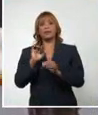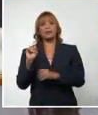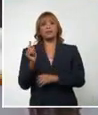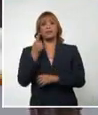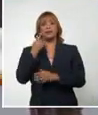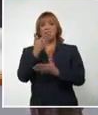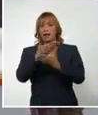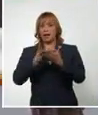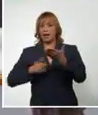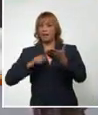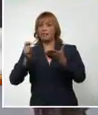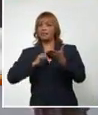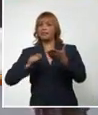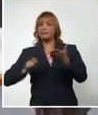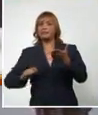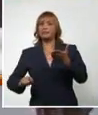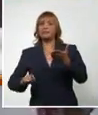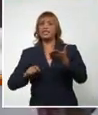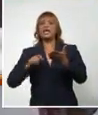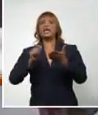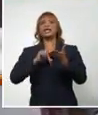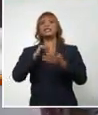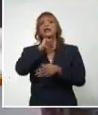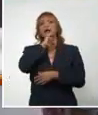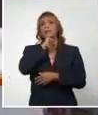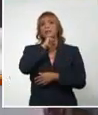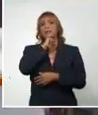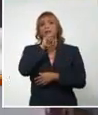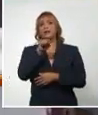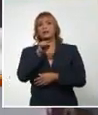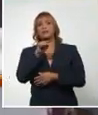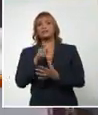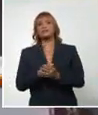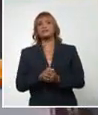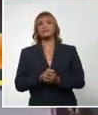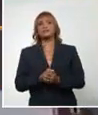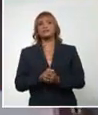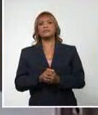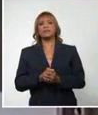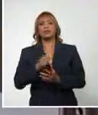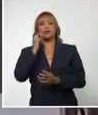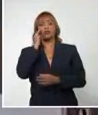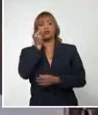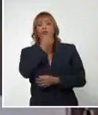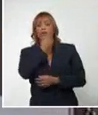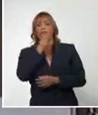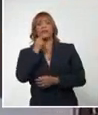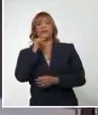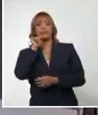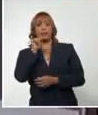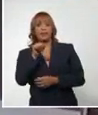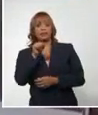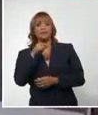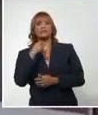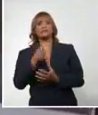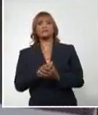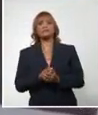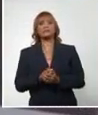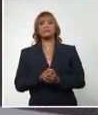primera escita a su madre desde anana donde se hallaba junto a su